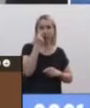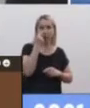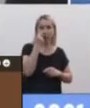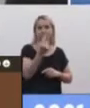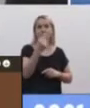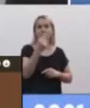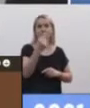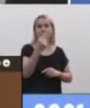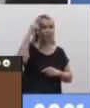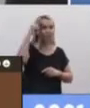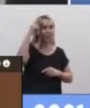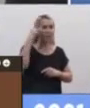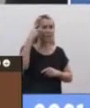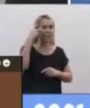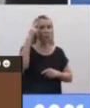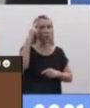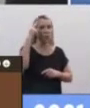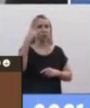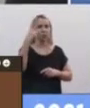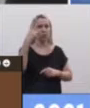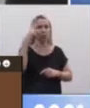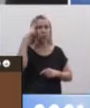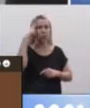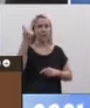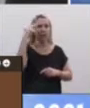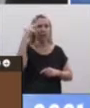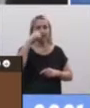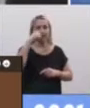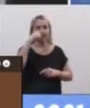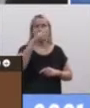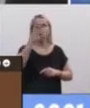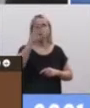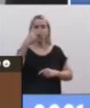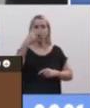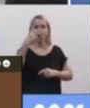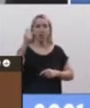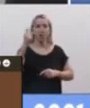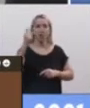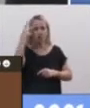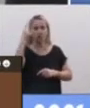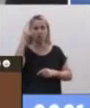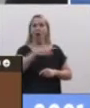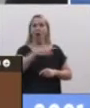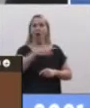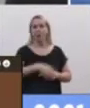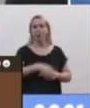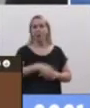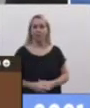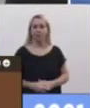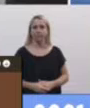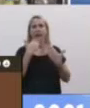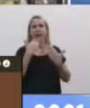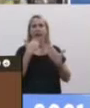abstenerse, es una forma de acompañar de no acompañar, pero no meter palos en la rueda, si se quiere, tampoco. Y la objeción, eran